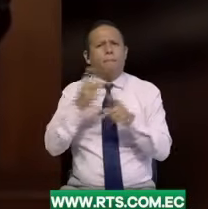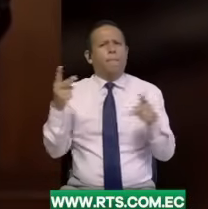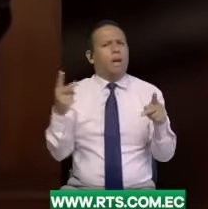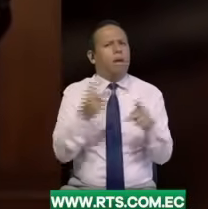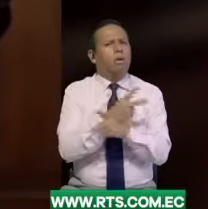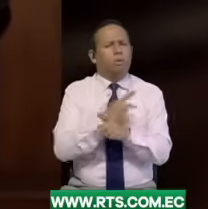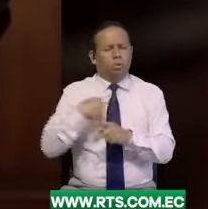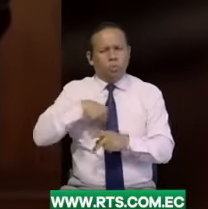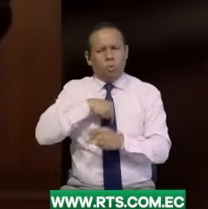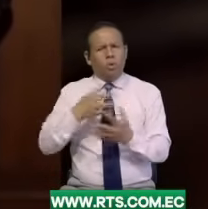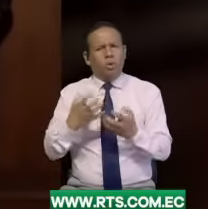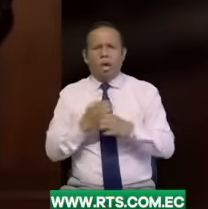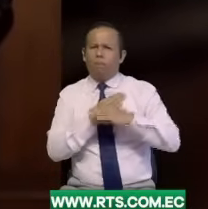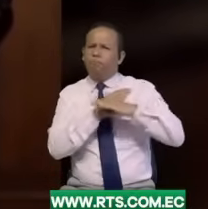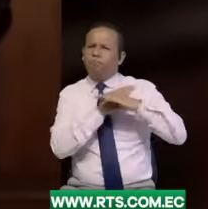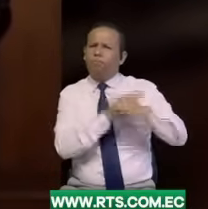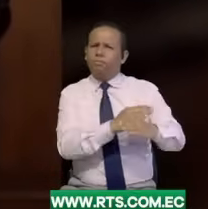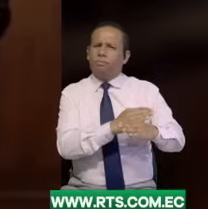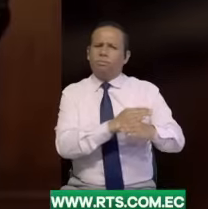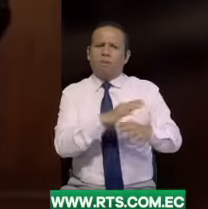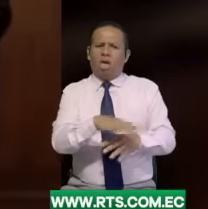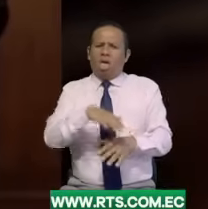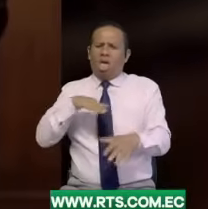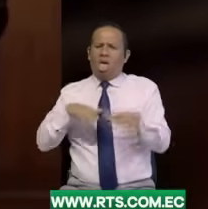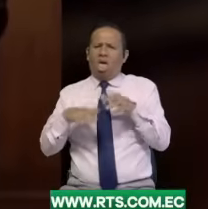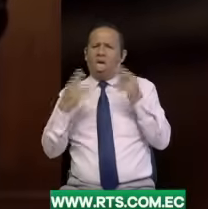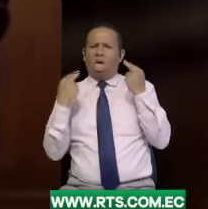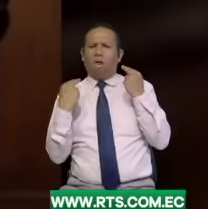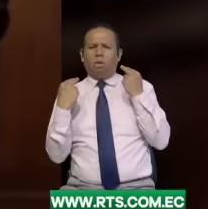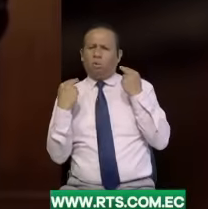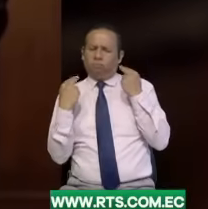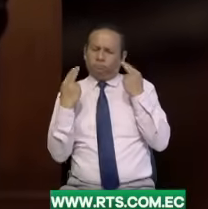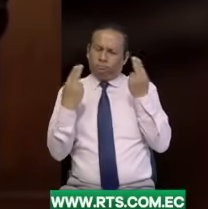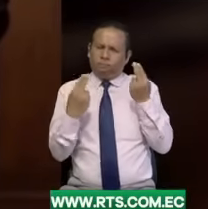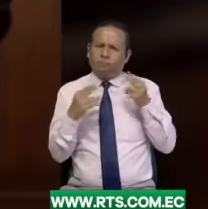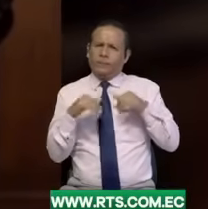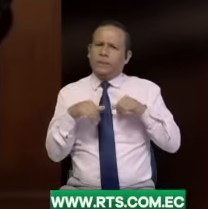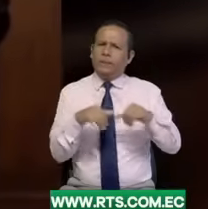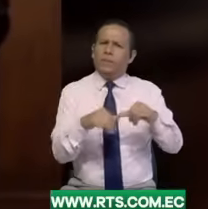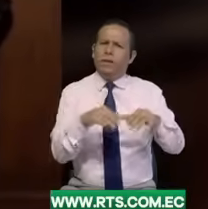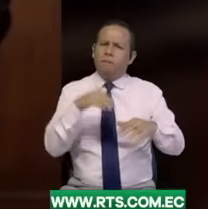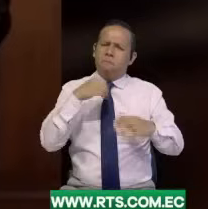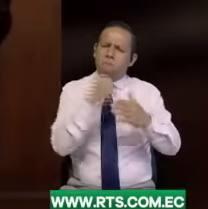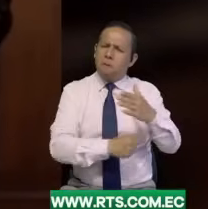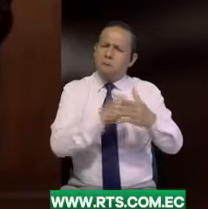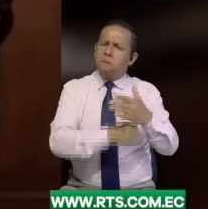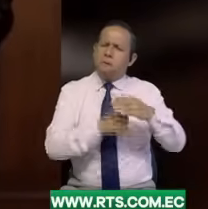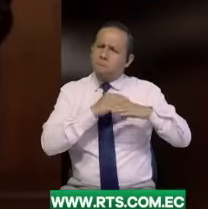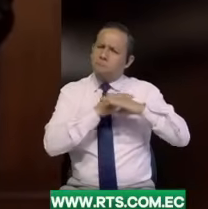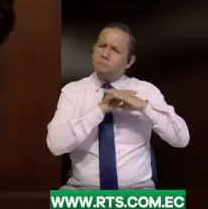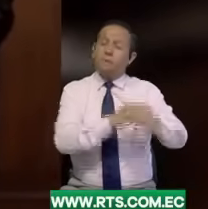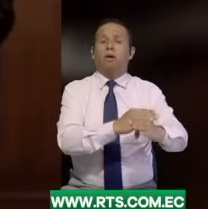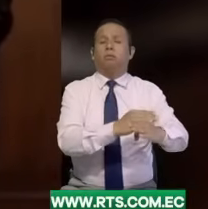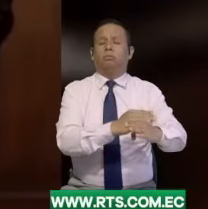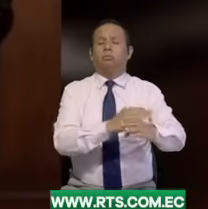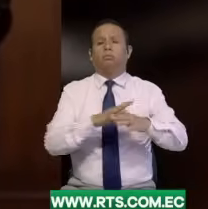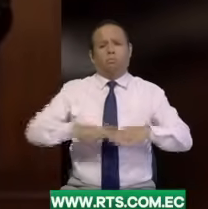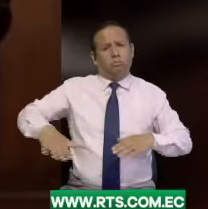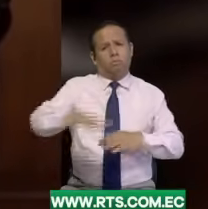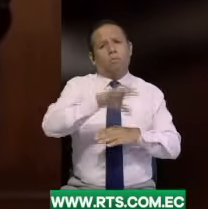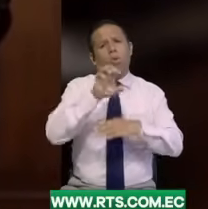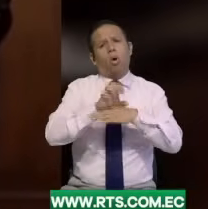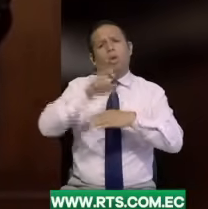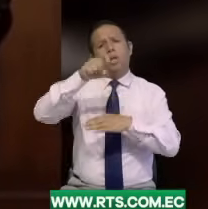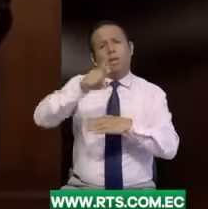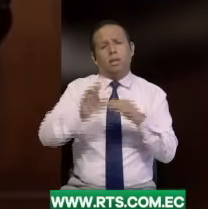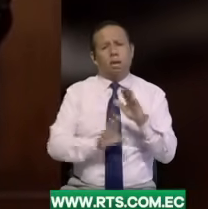ganado y responder con determinación y fuerza según lo que el país en cada etapa necesita. Y así, como pasamos del caos